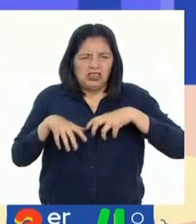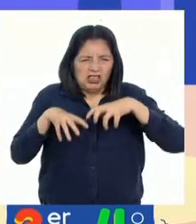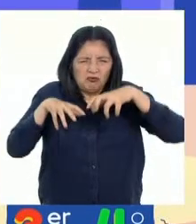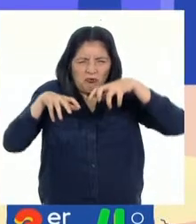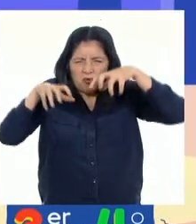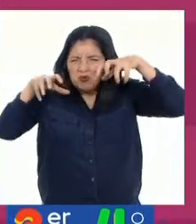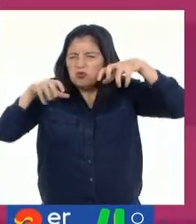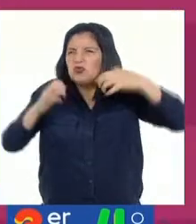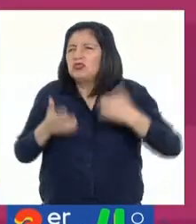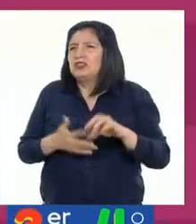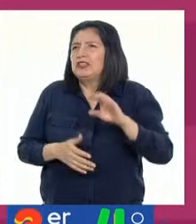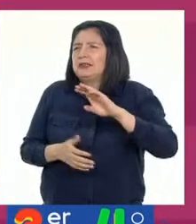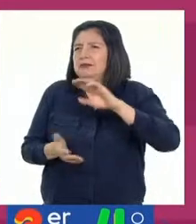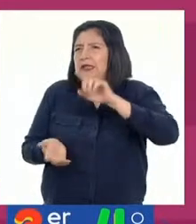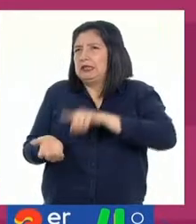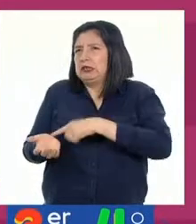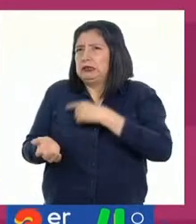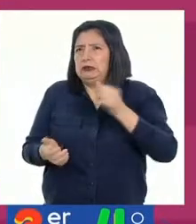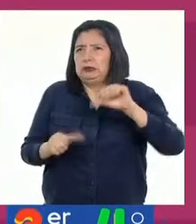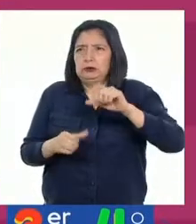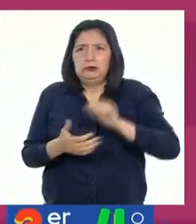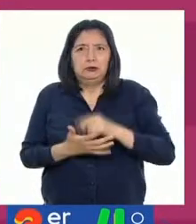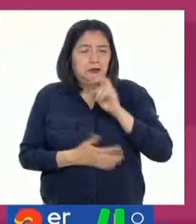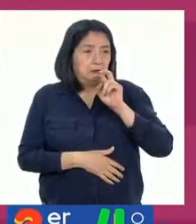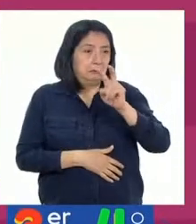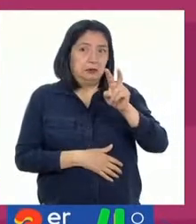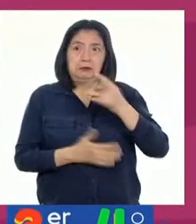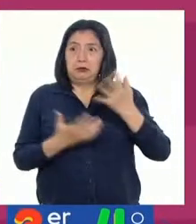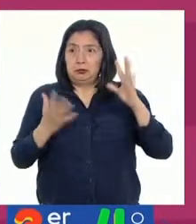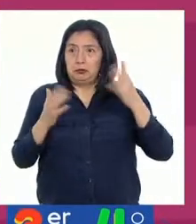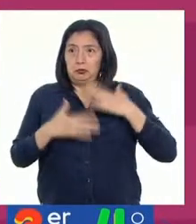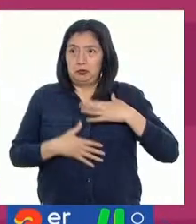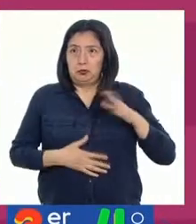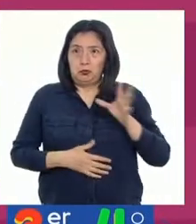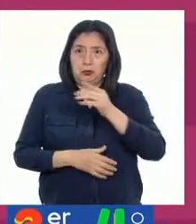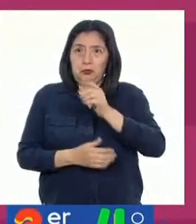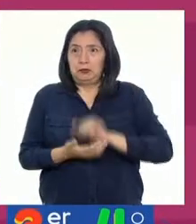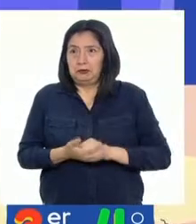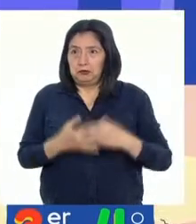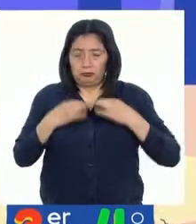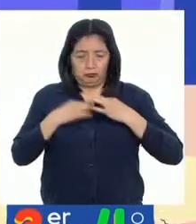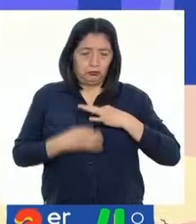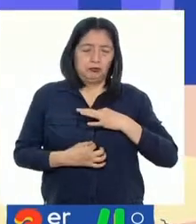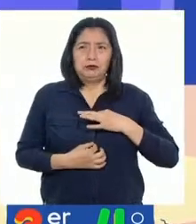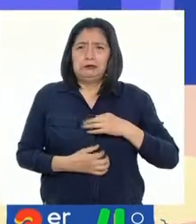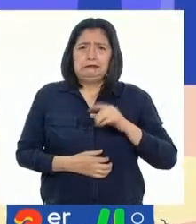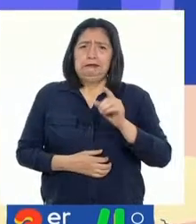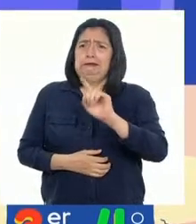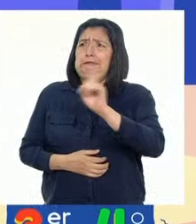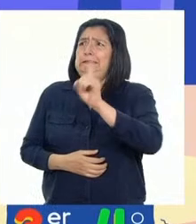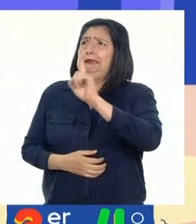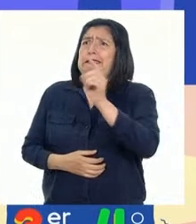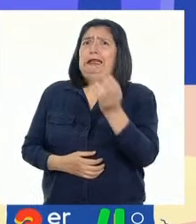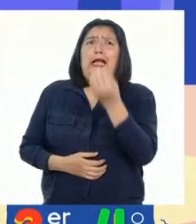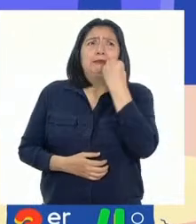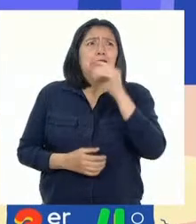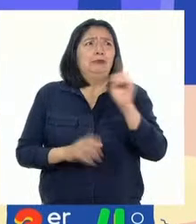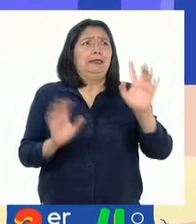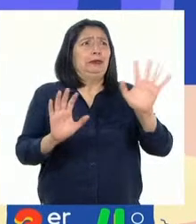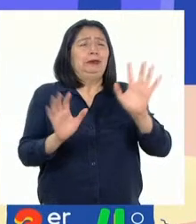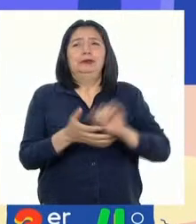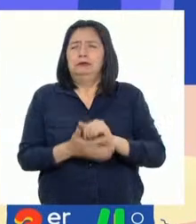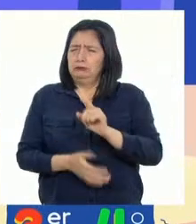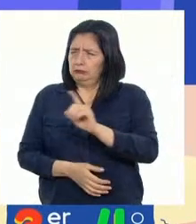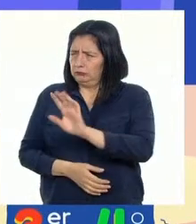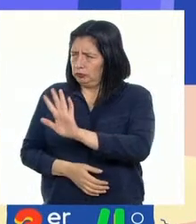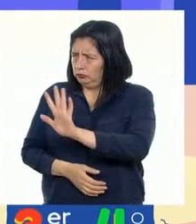malos hábitos. Es la primera vez que lo vemos de cuerpo entero. Y en smoking. ¡No dejes que me coman!